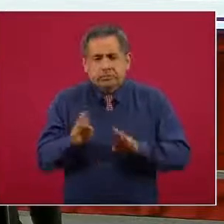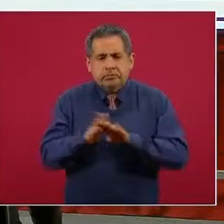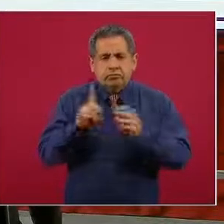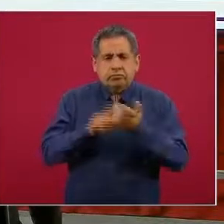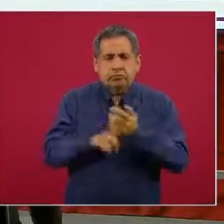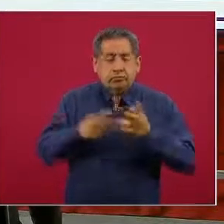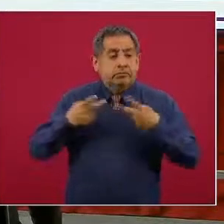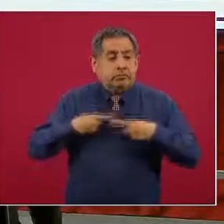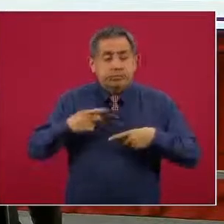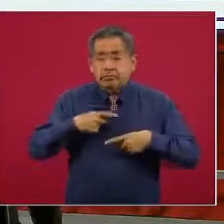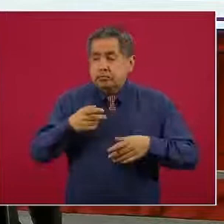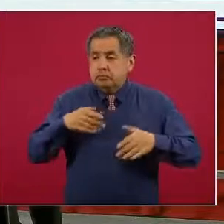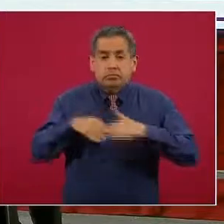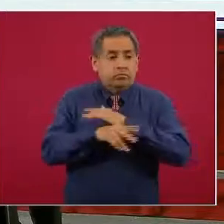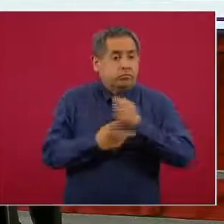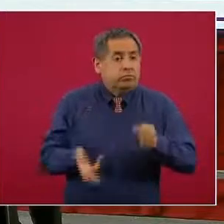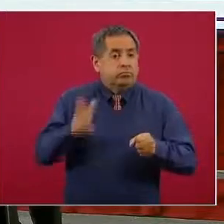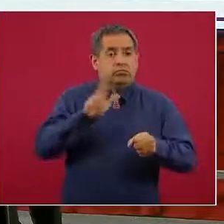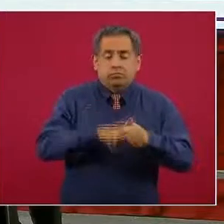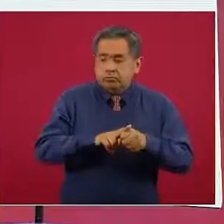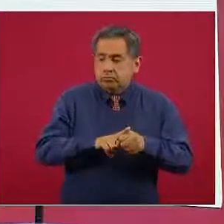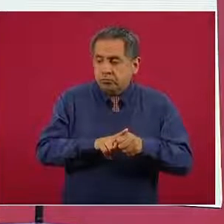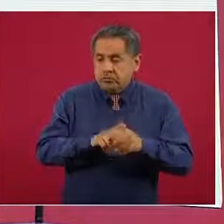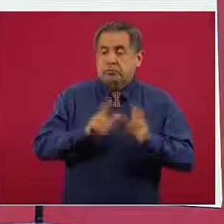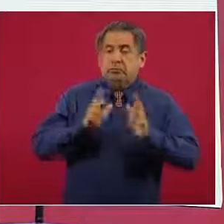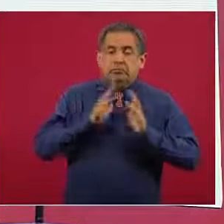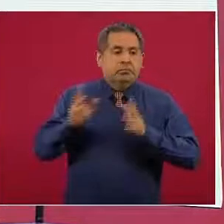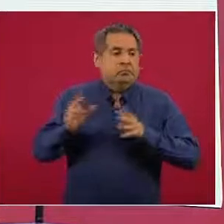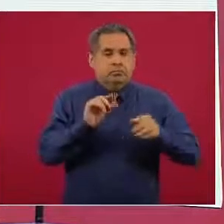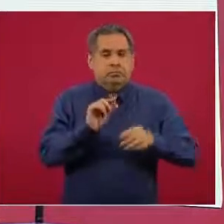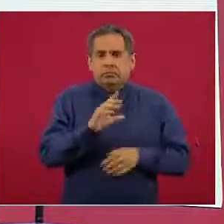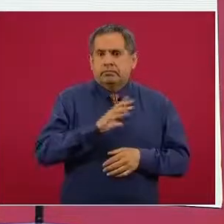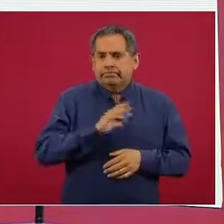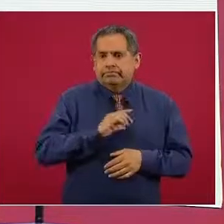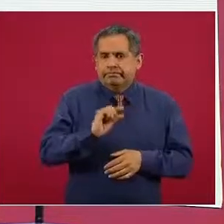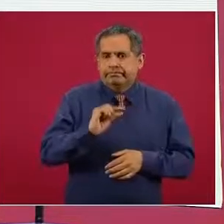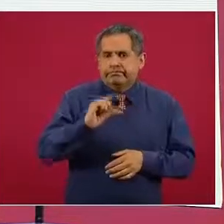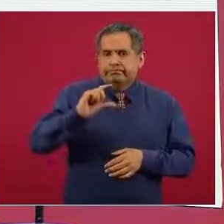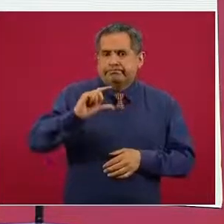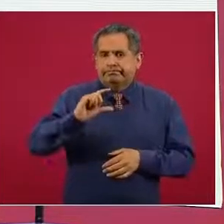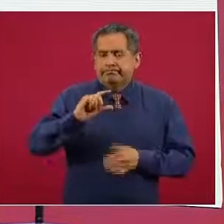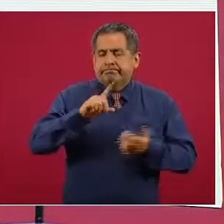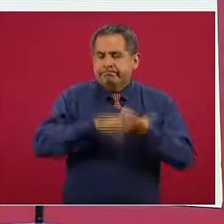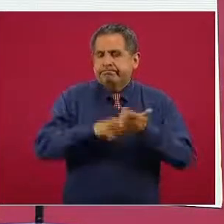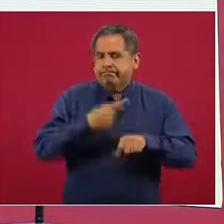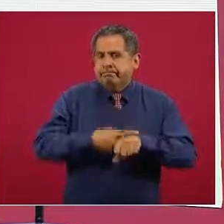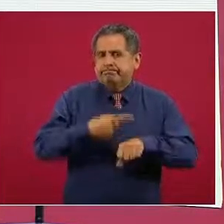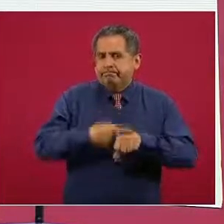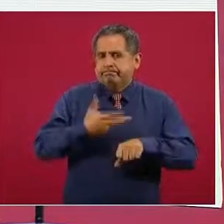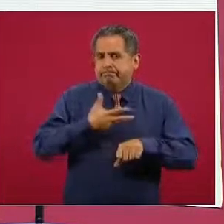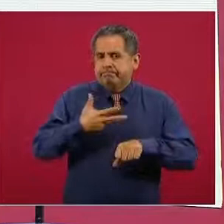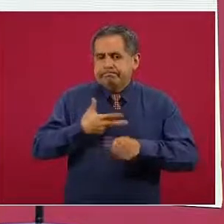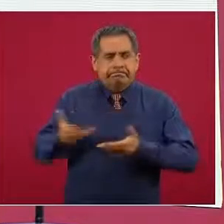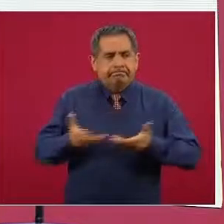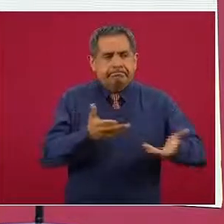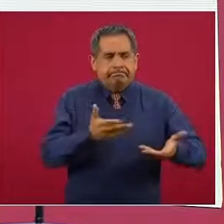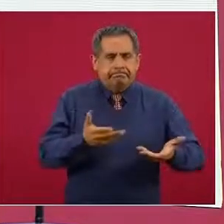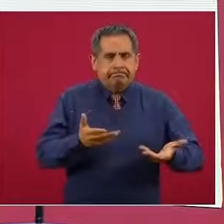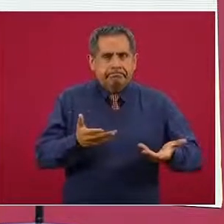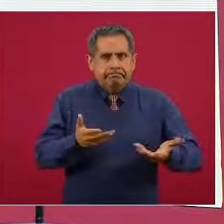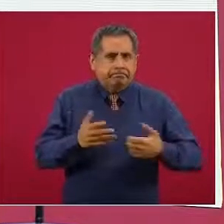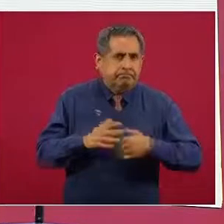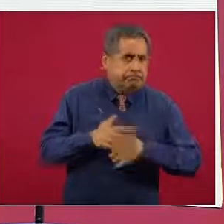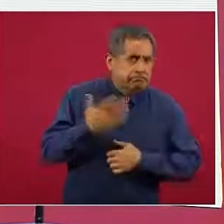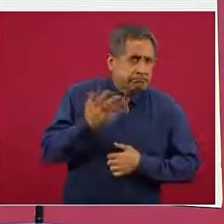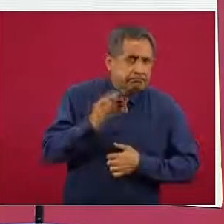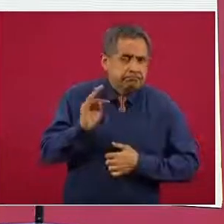sí en personas que se hospitalizan en camas generales, vemos un incremento de la hospitalización. Dos posibilidades importantes,